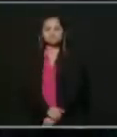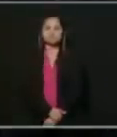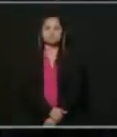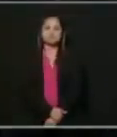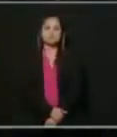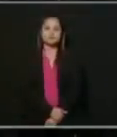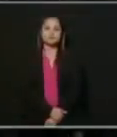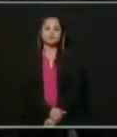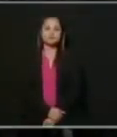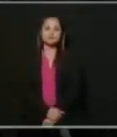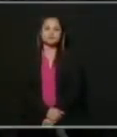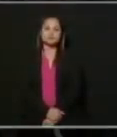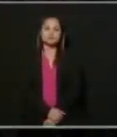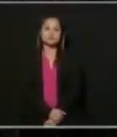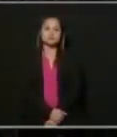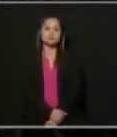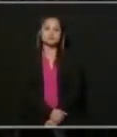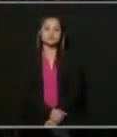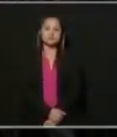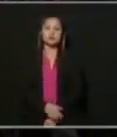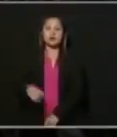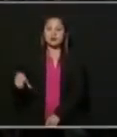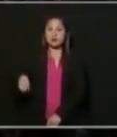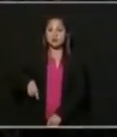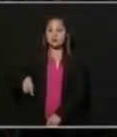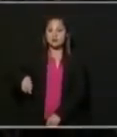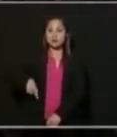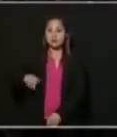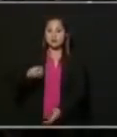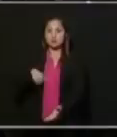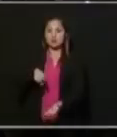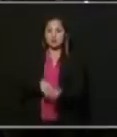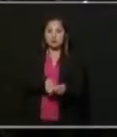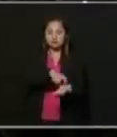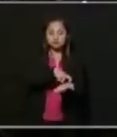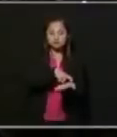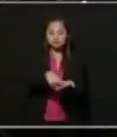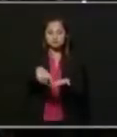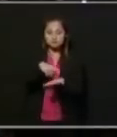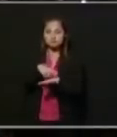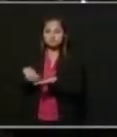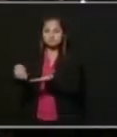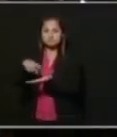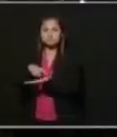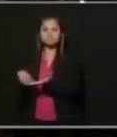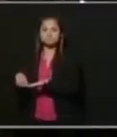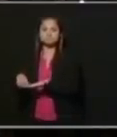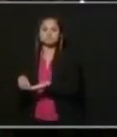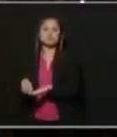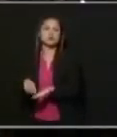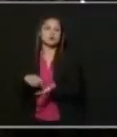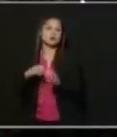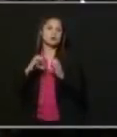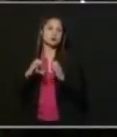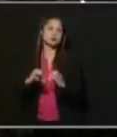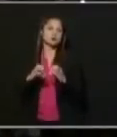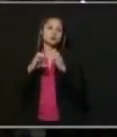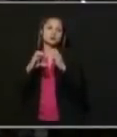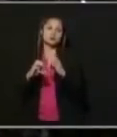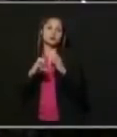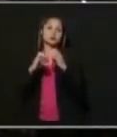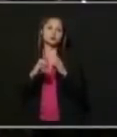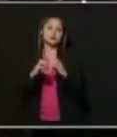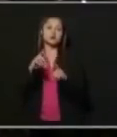Las compras del gobierno se harán de manera consolidada,